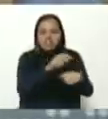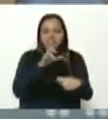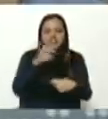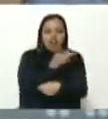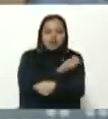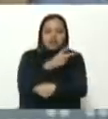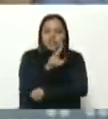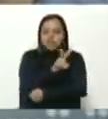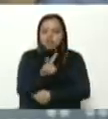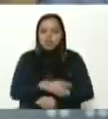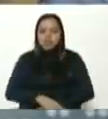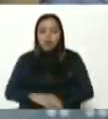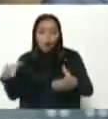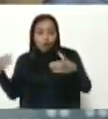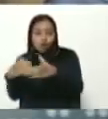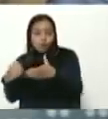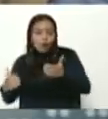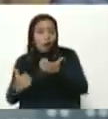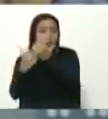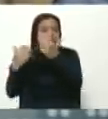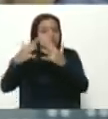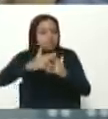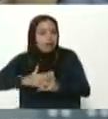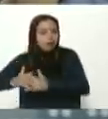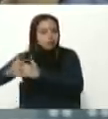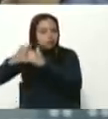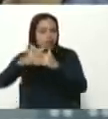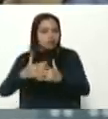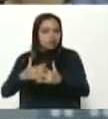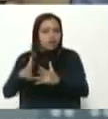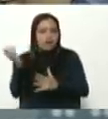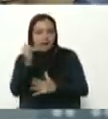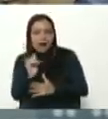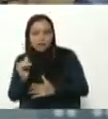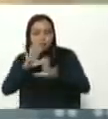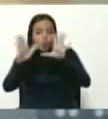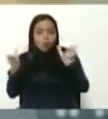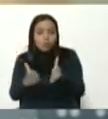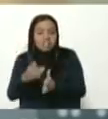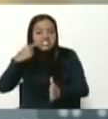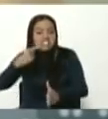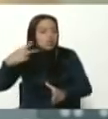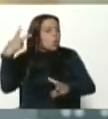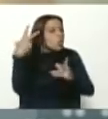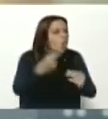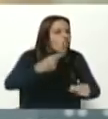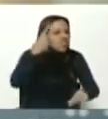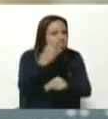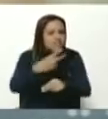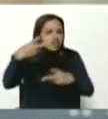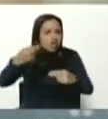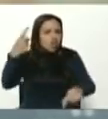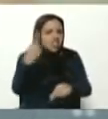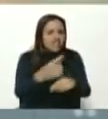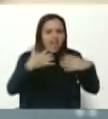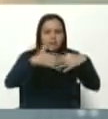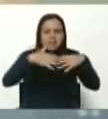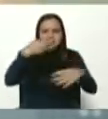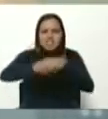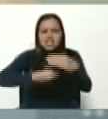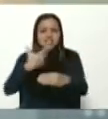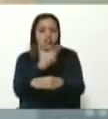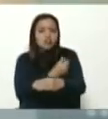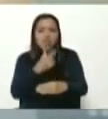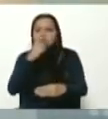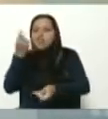Los organismos del imperialismo norteamericano, que andan por el mundo amenazando a las empresas que hacen vacunas para